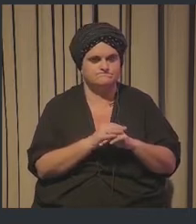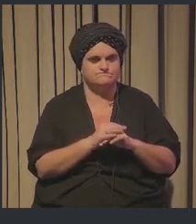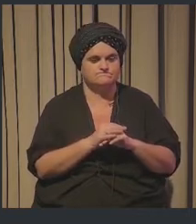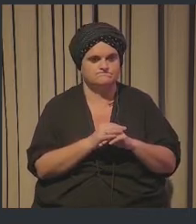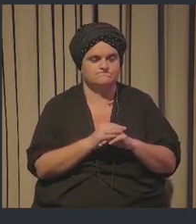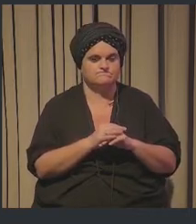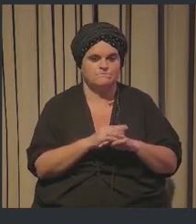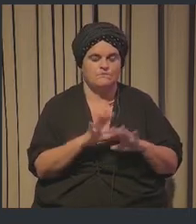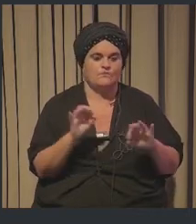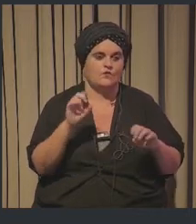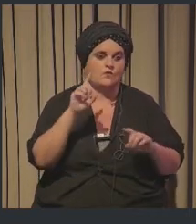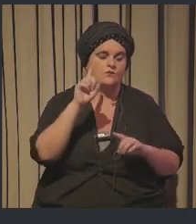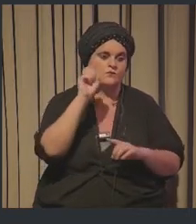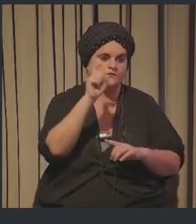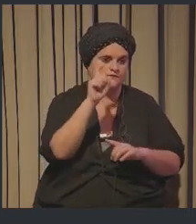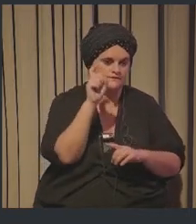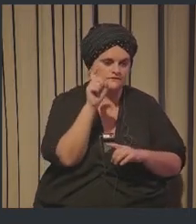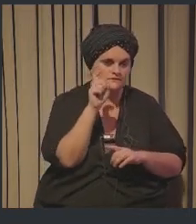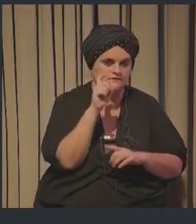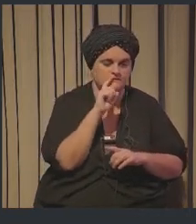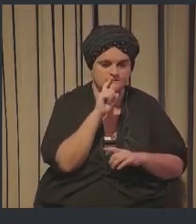o uno de los profesores que